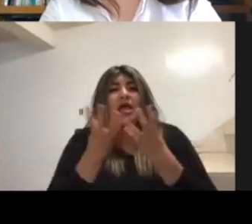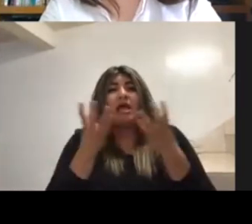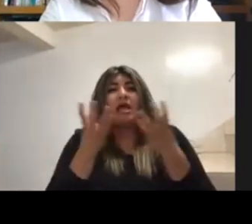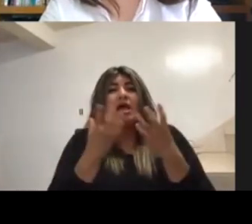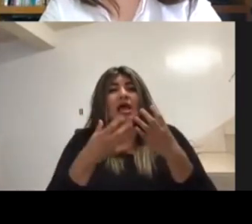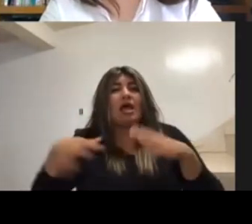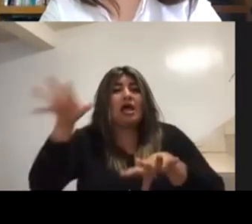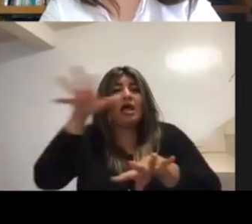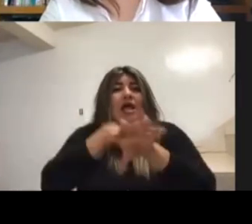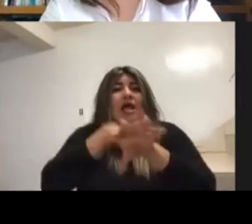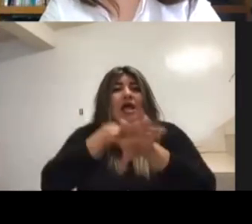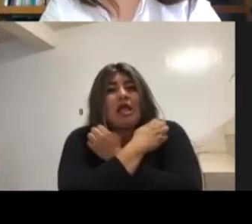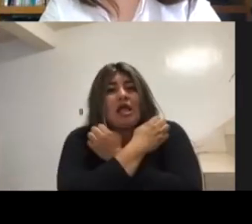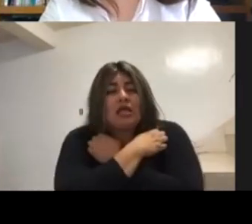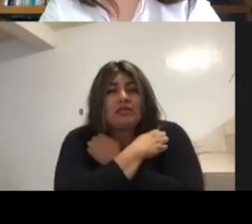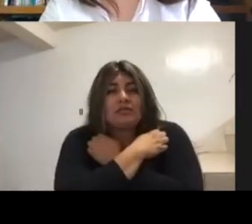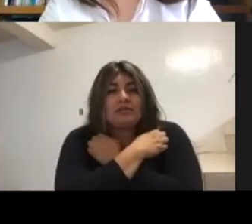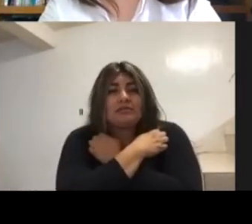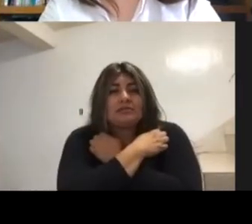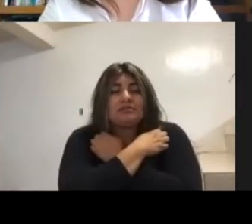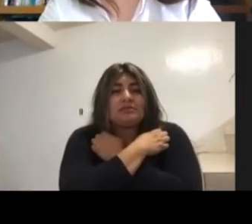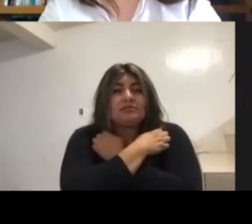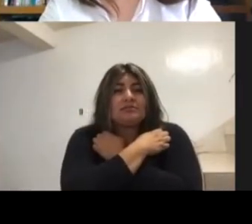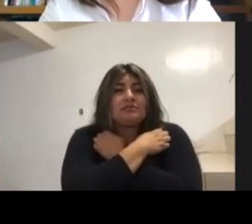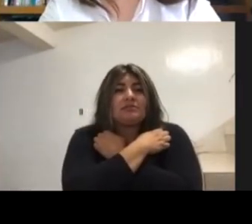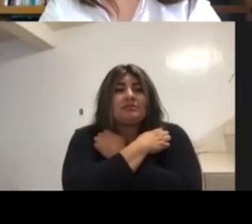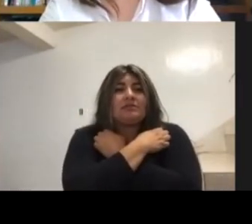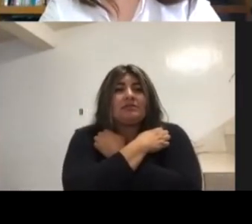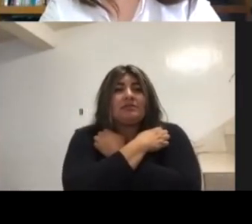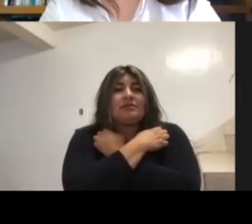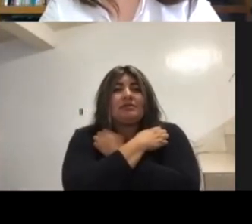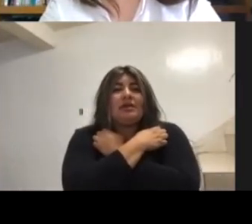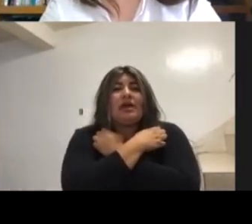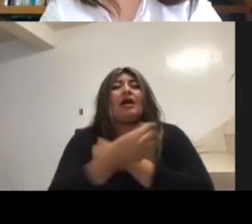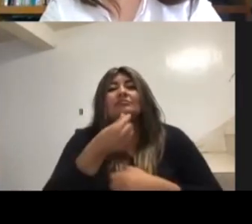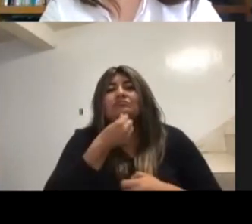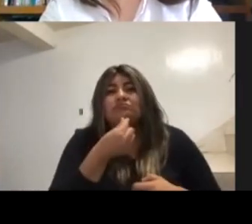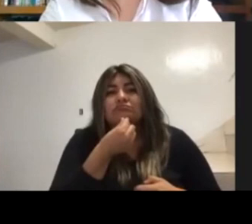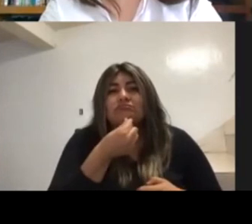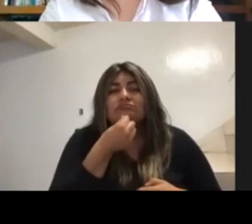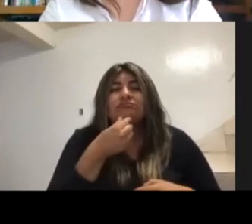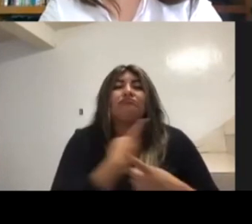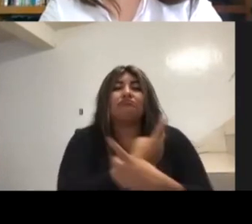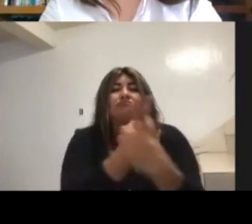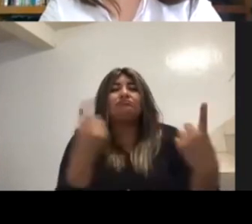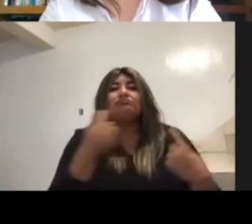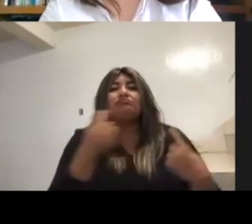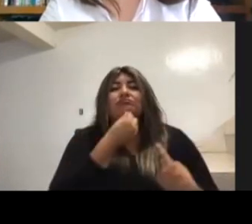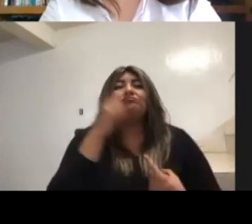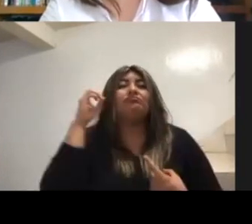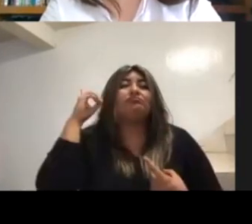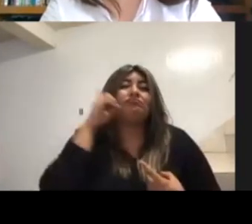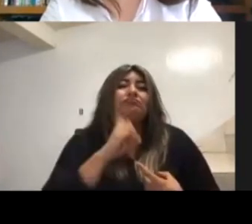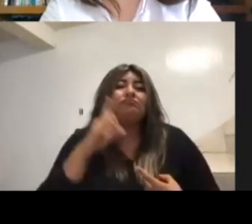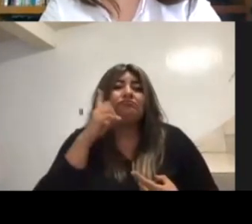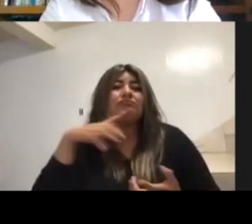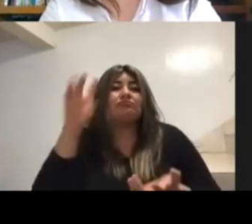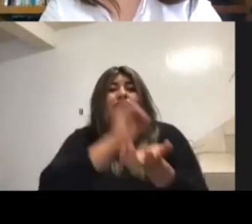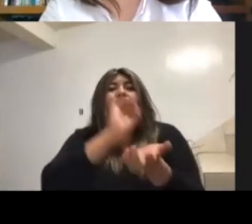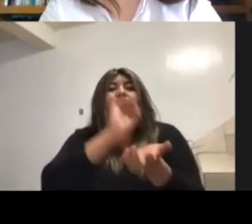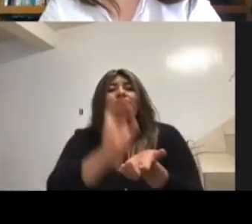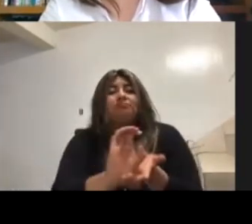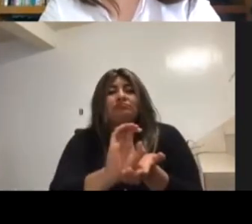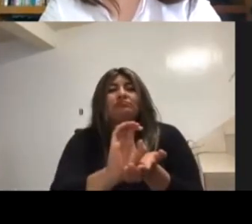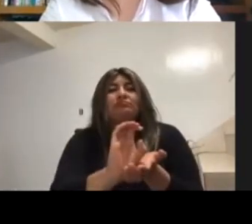educación y un tanto referida a niños y niñas con discapacidad, si eso qué va a